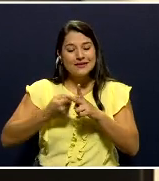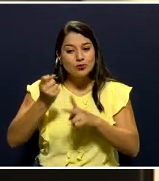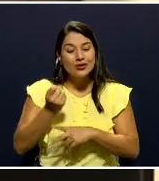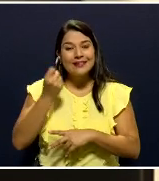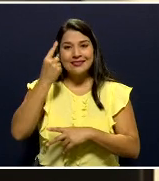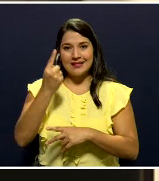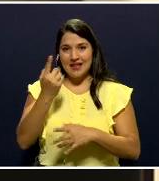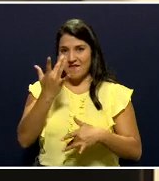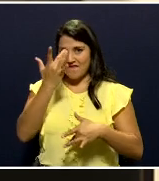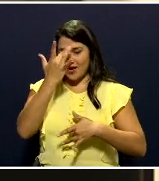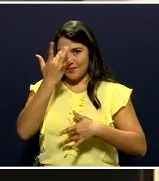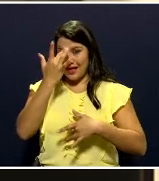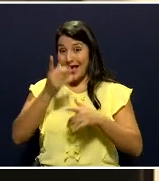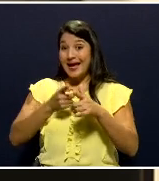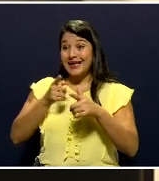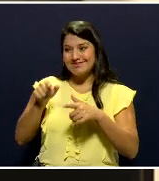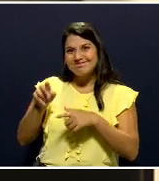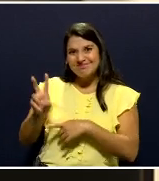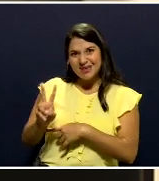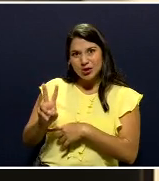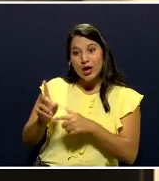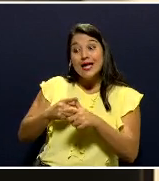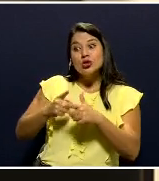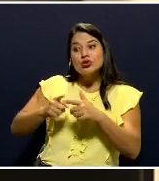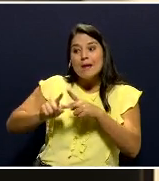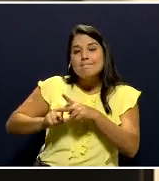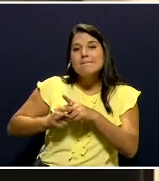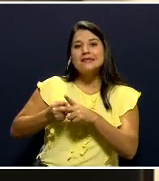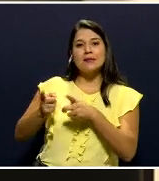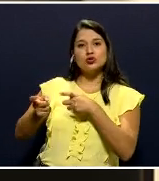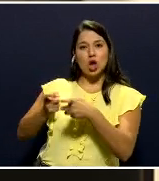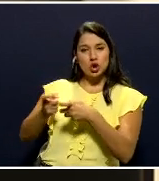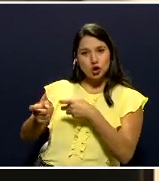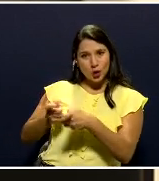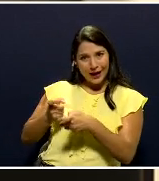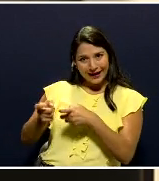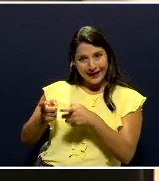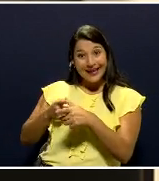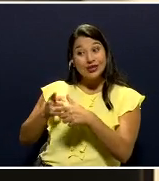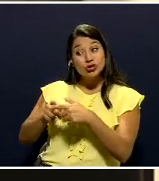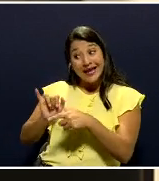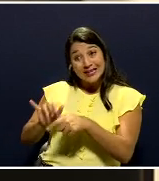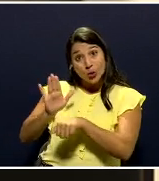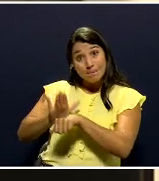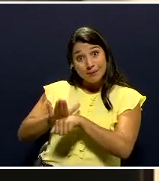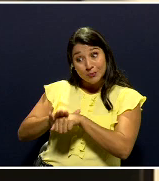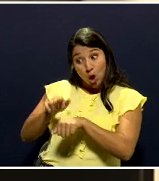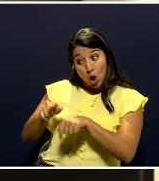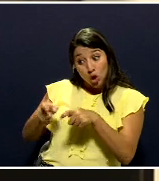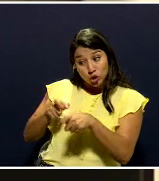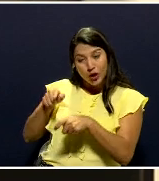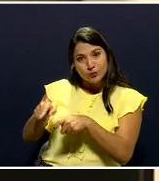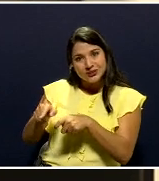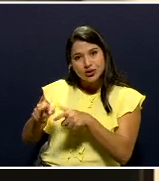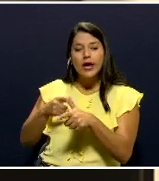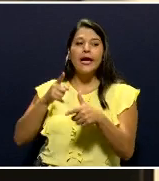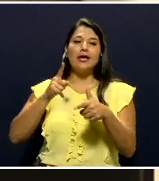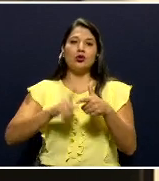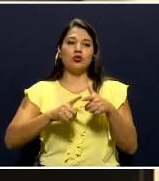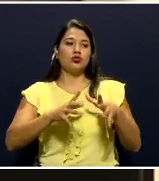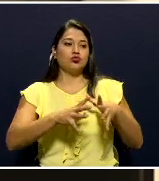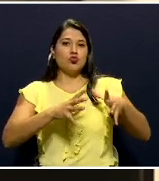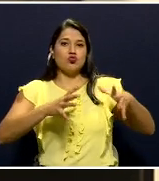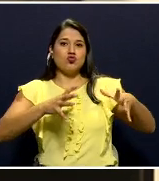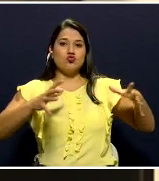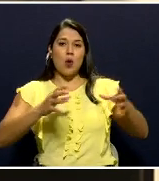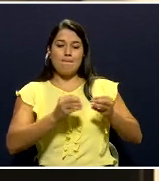controlarlas. Es decir, empezamos a controlar nuestros propios controladores. Y eso hace o causa un efecto sumamente importante